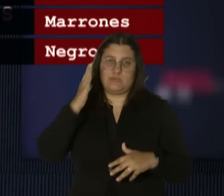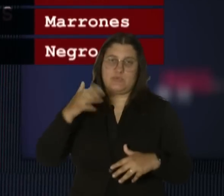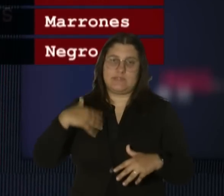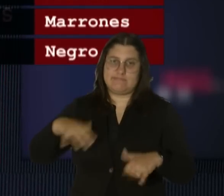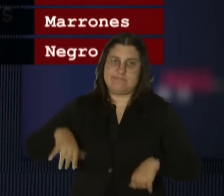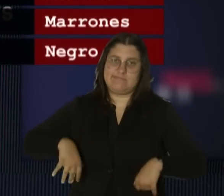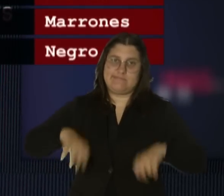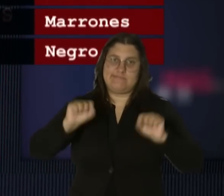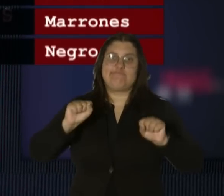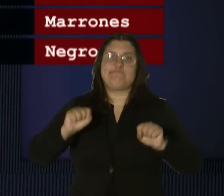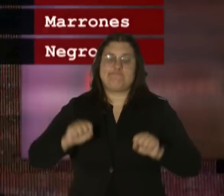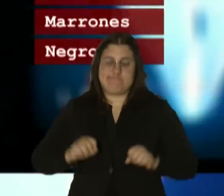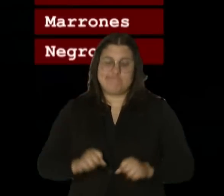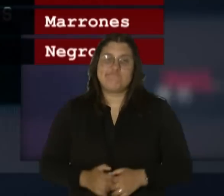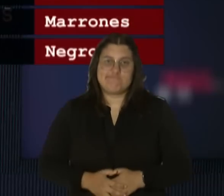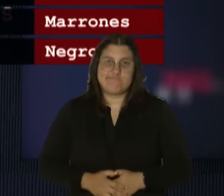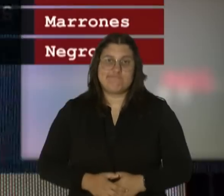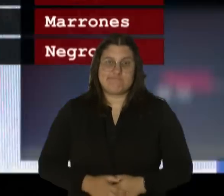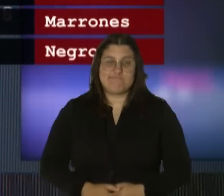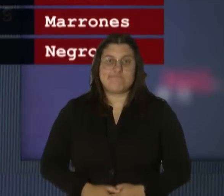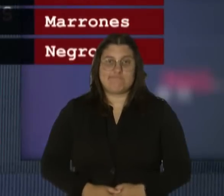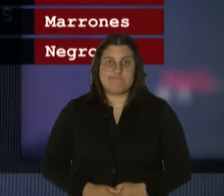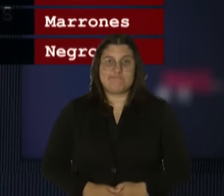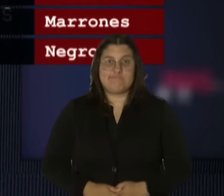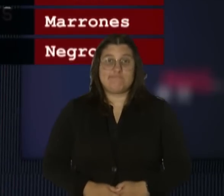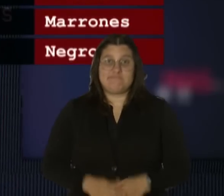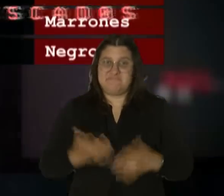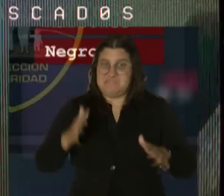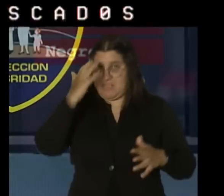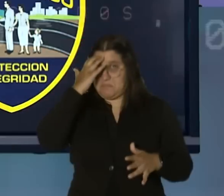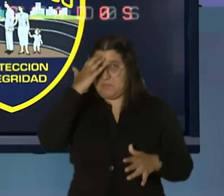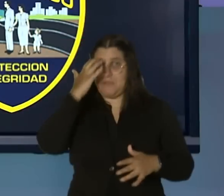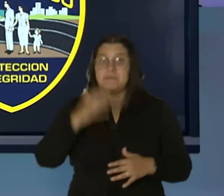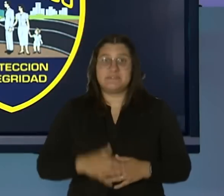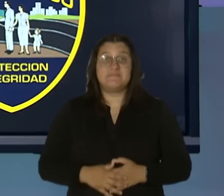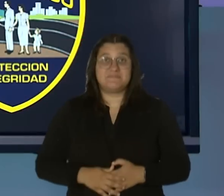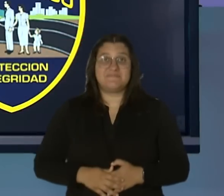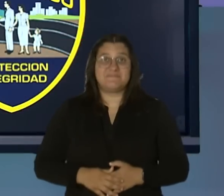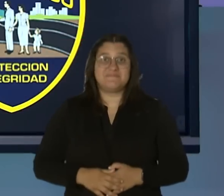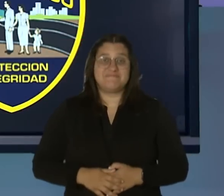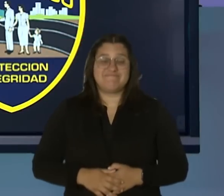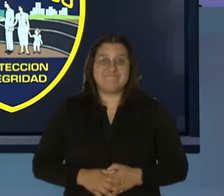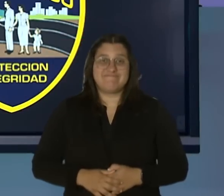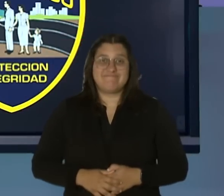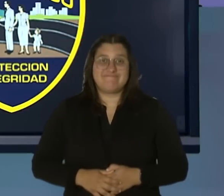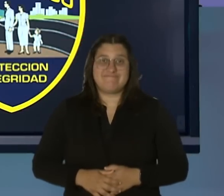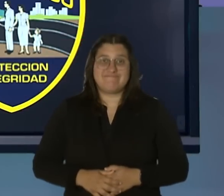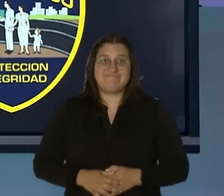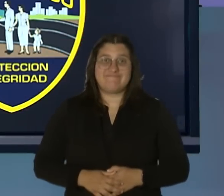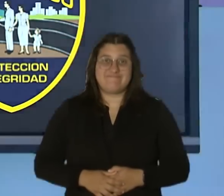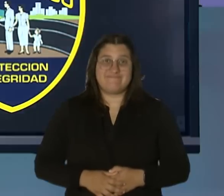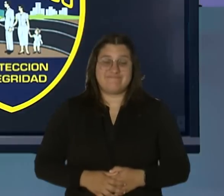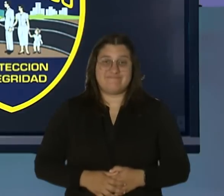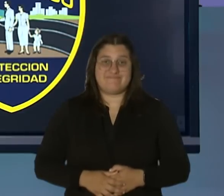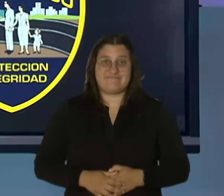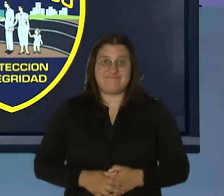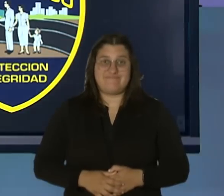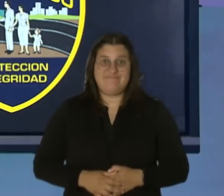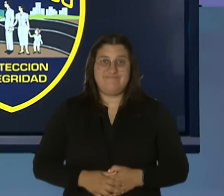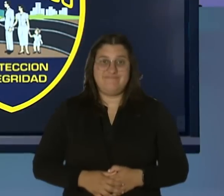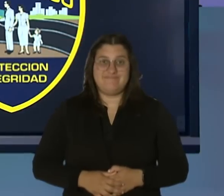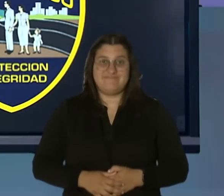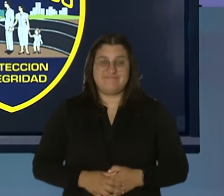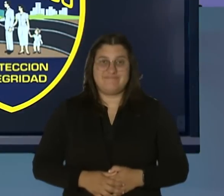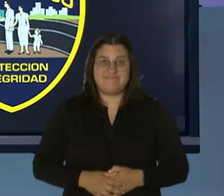ahí poniéndote a las esposas. Así que ya lo sabe. Bueno, damas y caballeros. Teniente, gracias